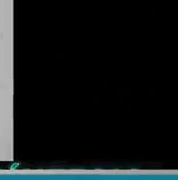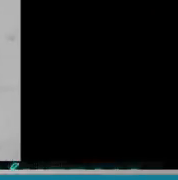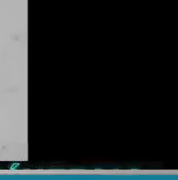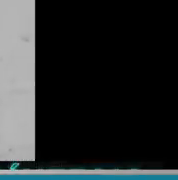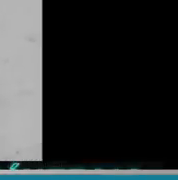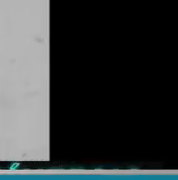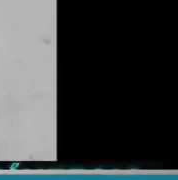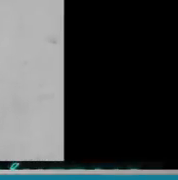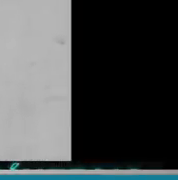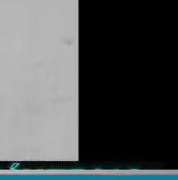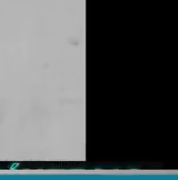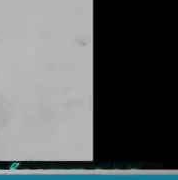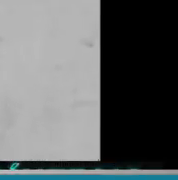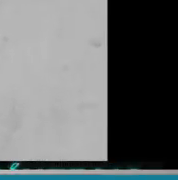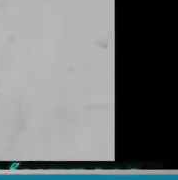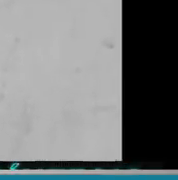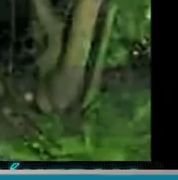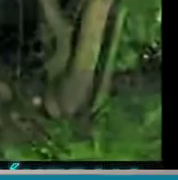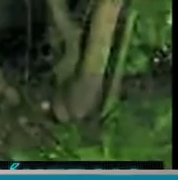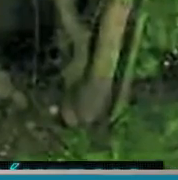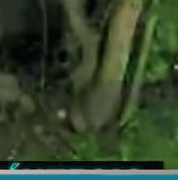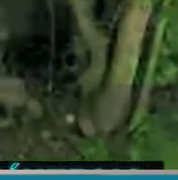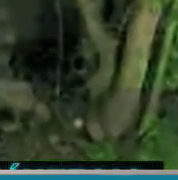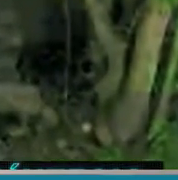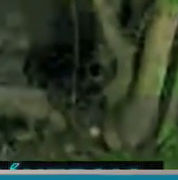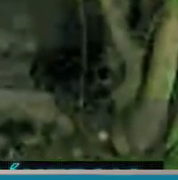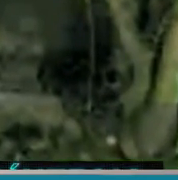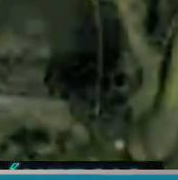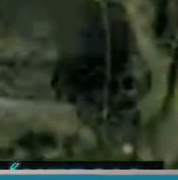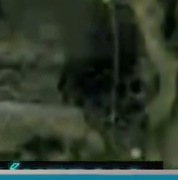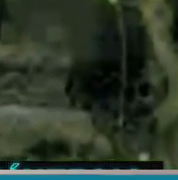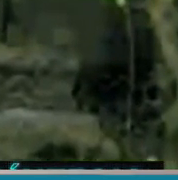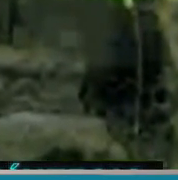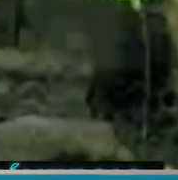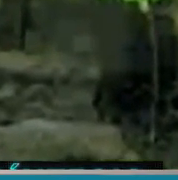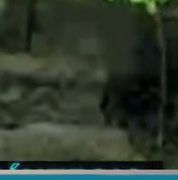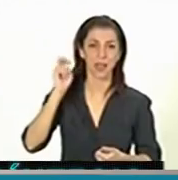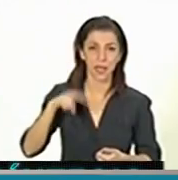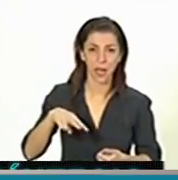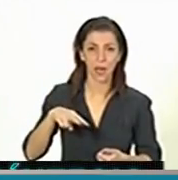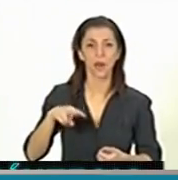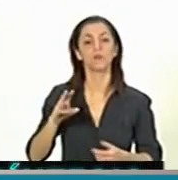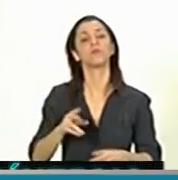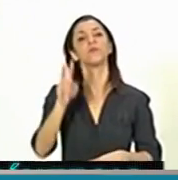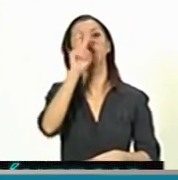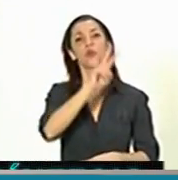mamá y el papá preso. Preso. Mira, la pareja. Esta reparación es hasta que cumplan los 21 años.